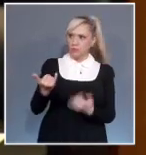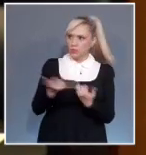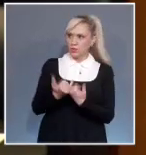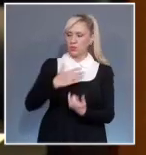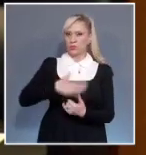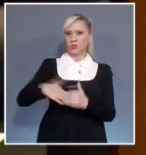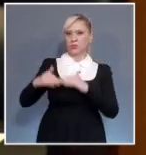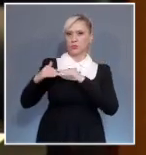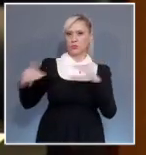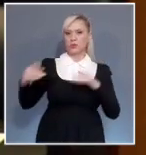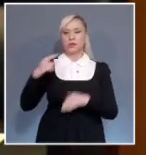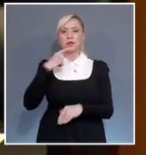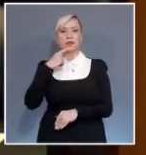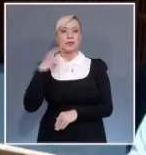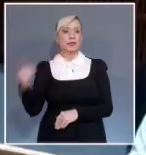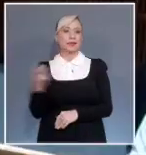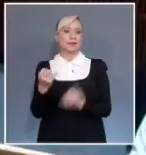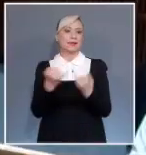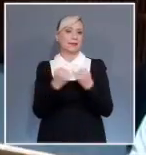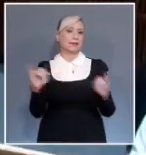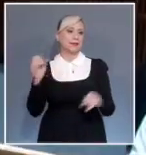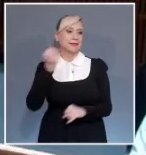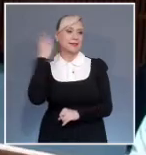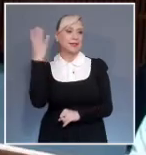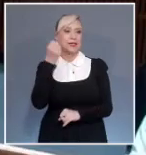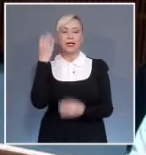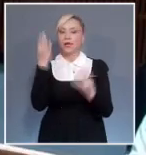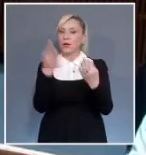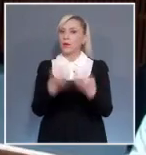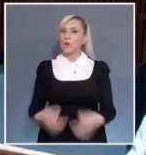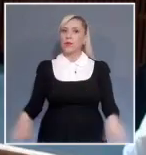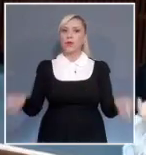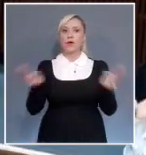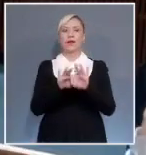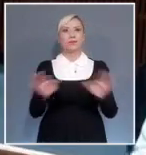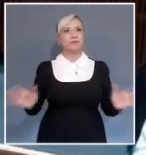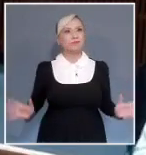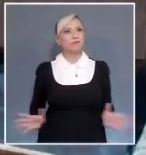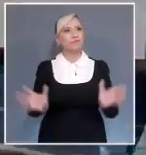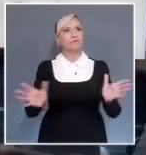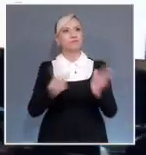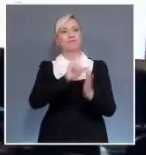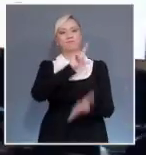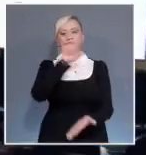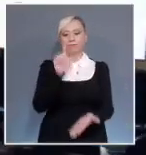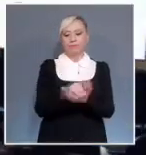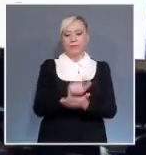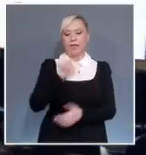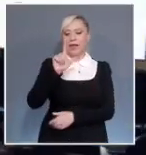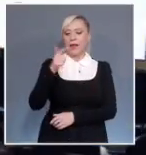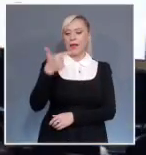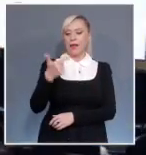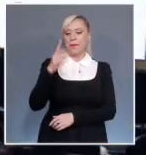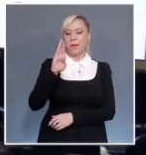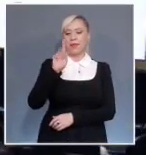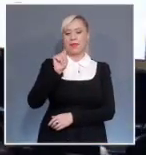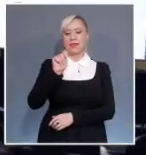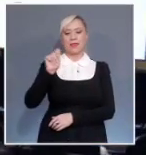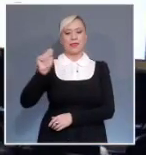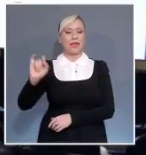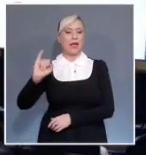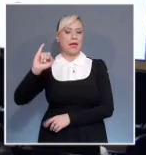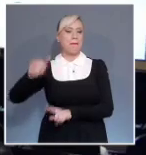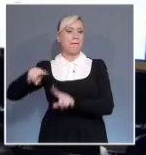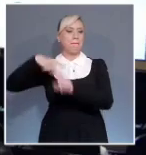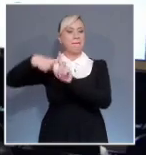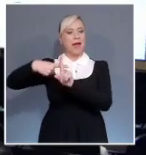la inauguración del foro, la importancia de impulsar políticas públicas LGBTI+. Hizo un llamado a no dar un paso atrás en los derechos que se